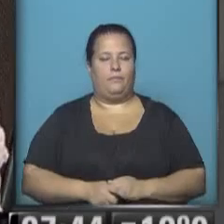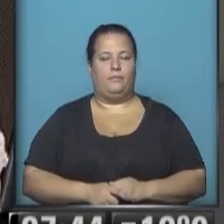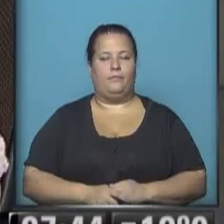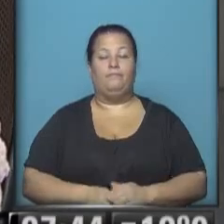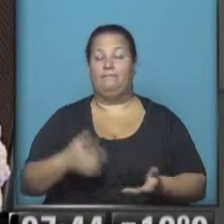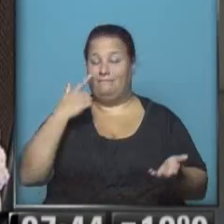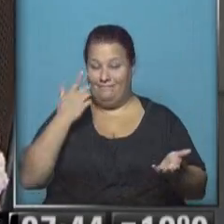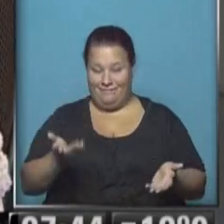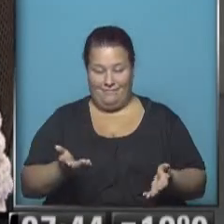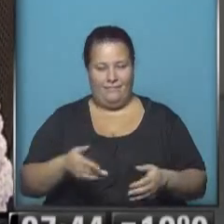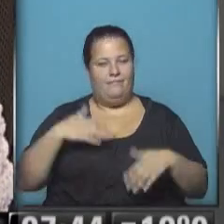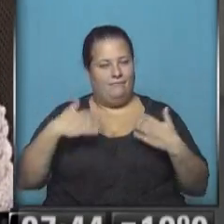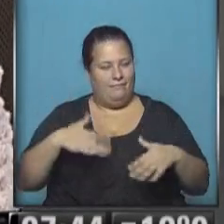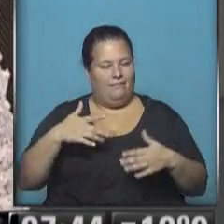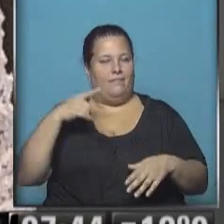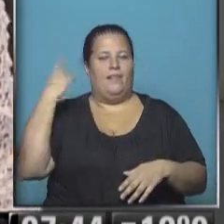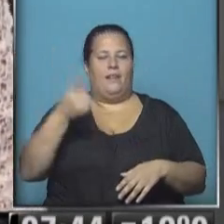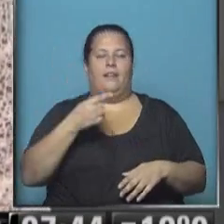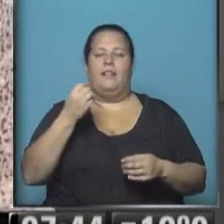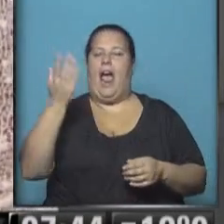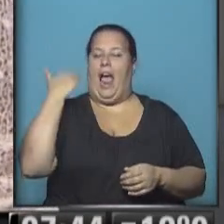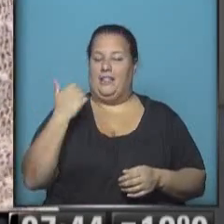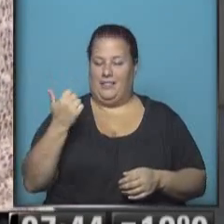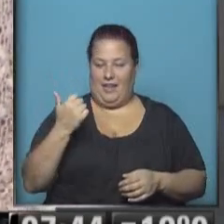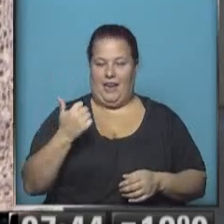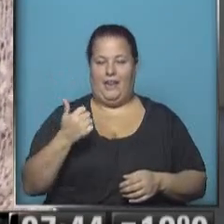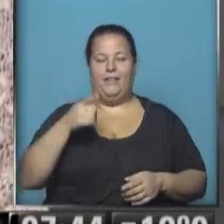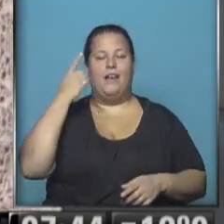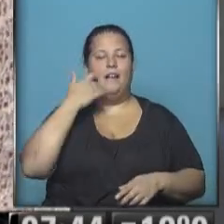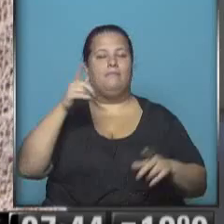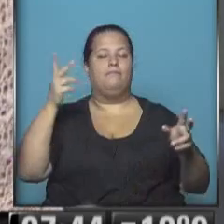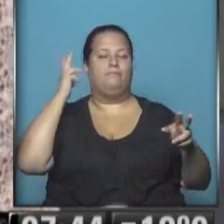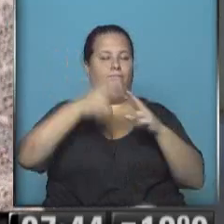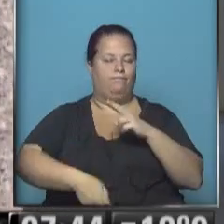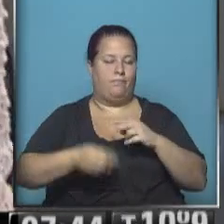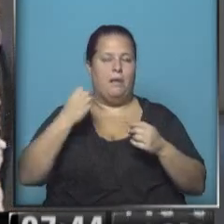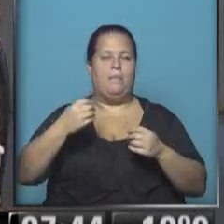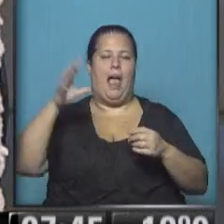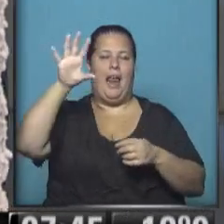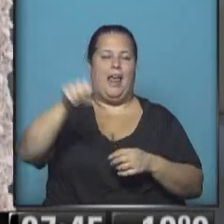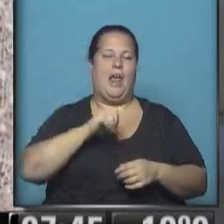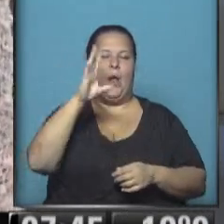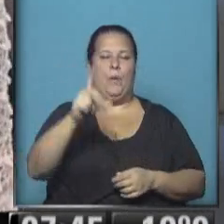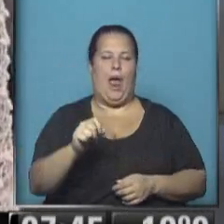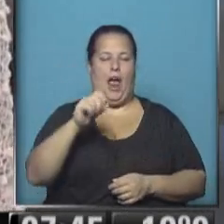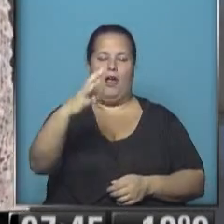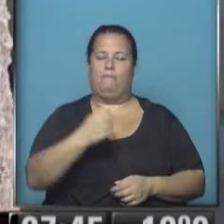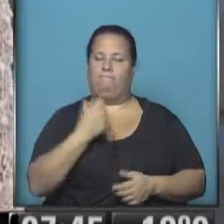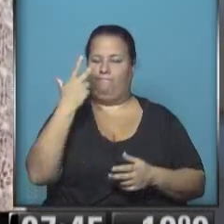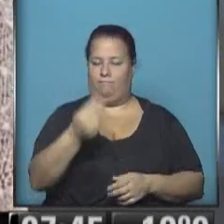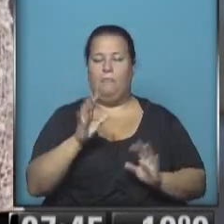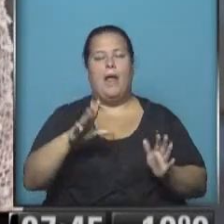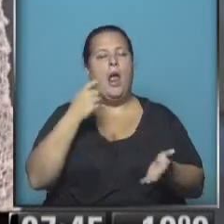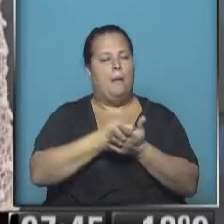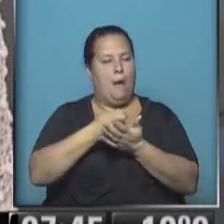y fíjense el gesto que se llevó a la práctica el día de ayer se aplicó esa restricción para las extracciones de los cajeros automáticos pero no